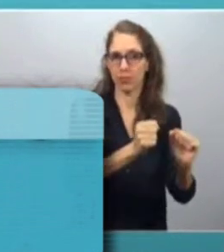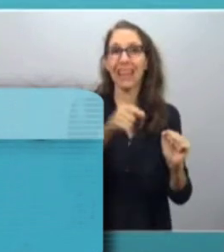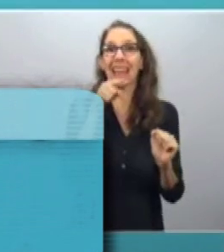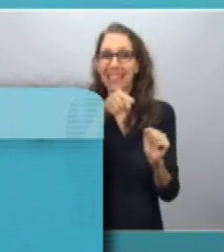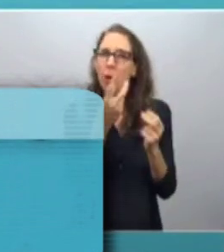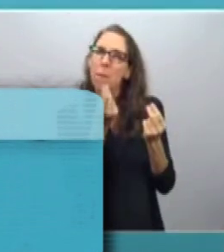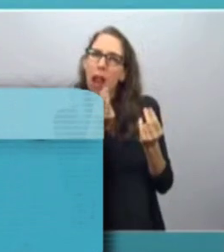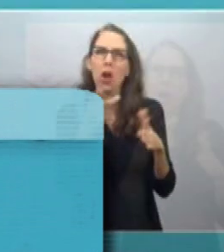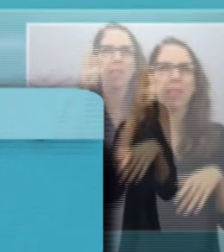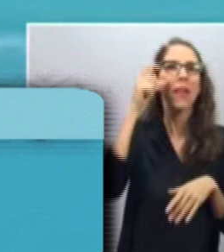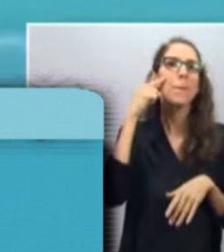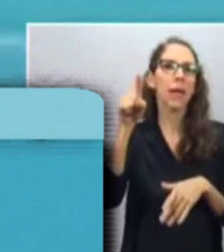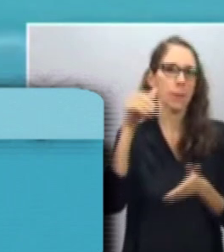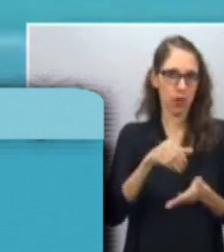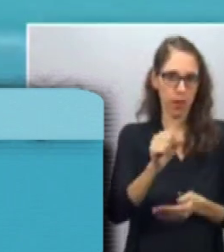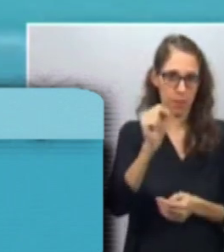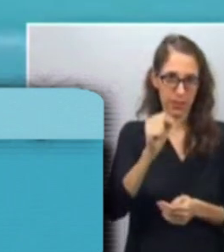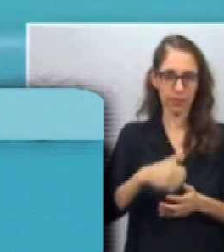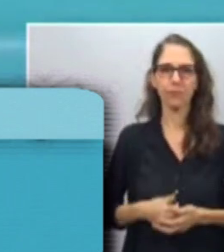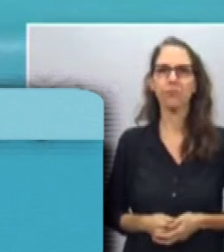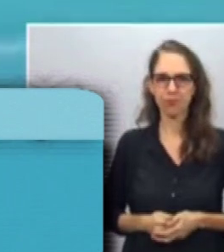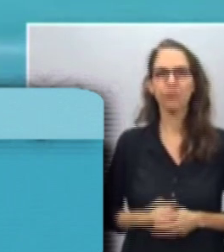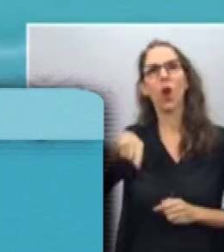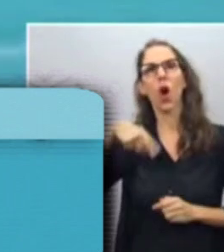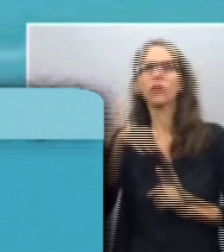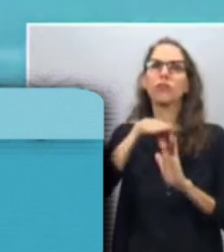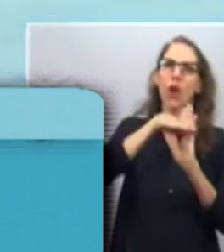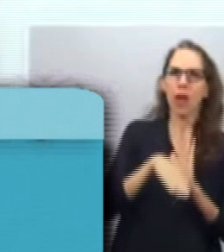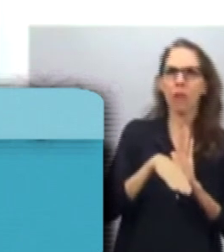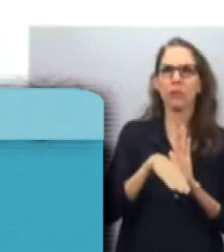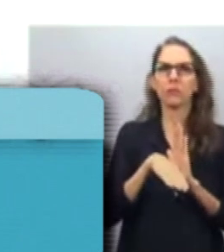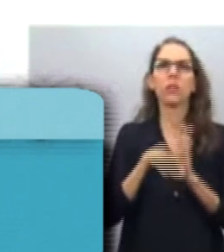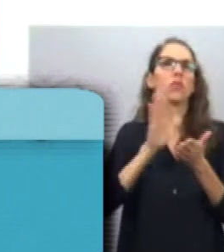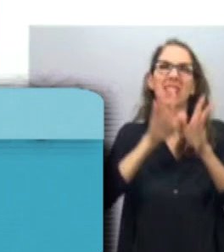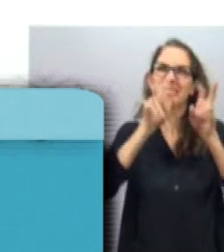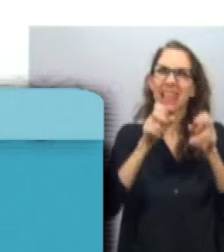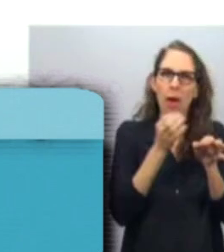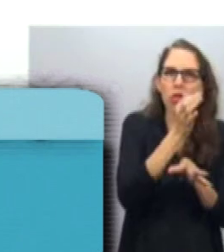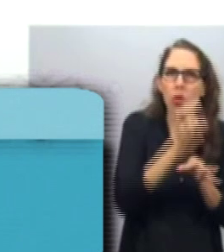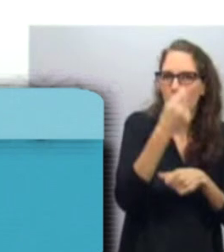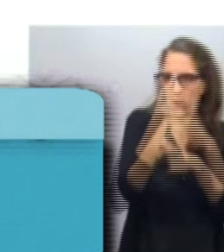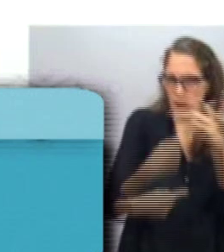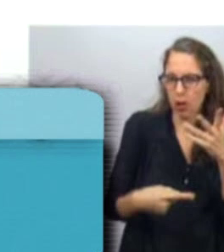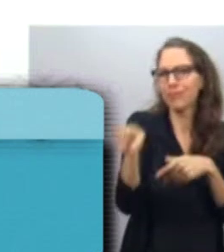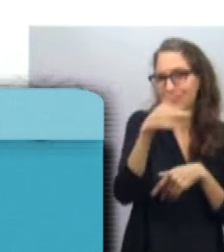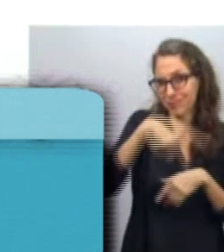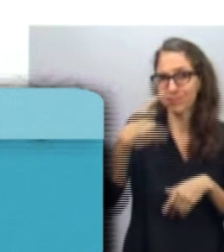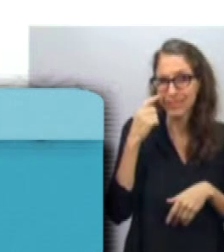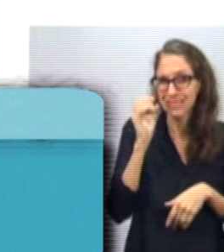10.000 millones de pesos. Después, programas en materia de educación. Como ustedes saben,